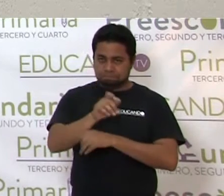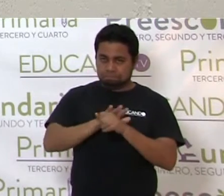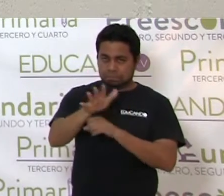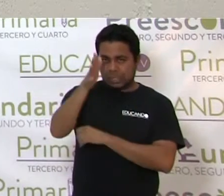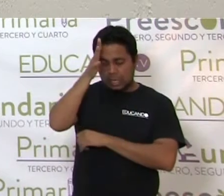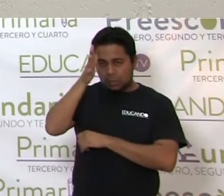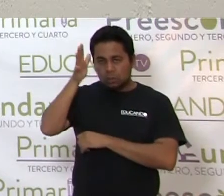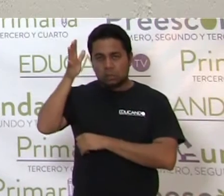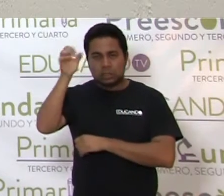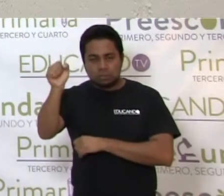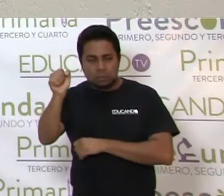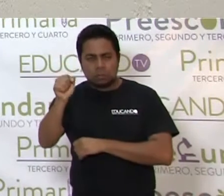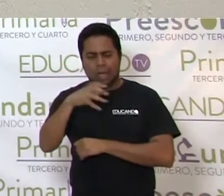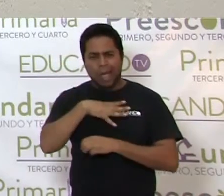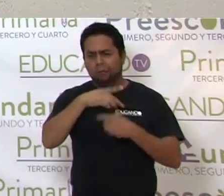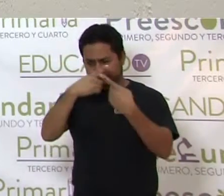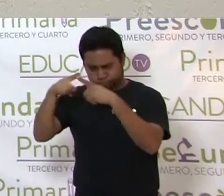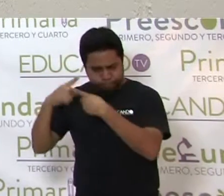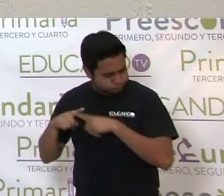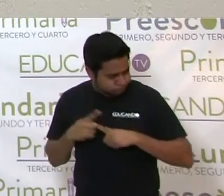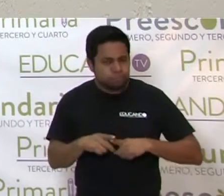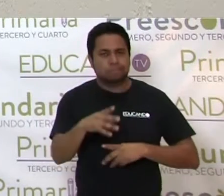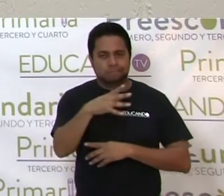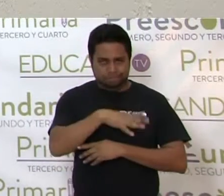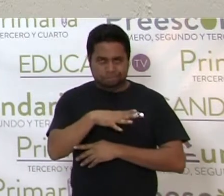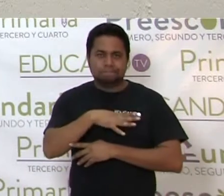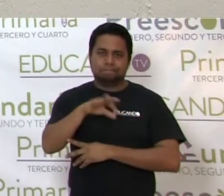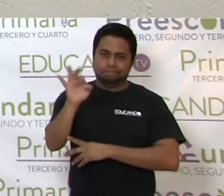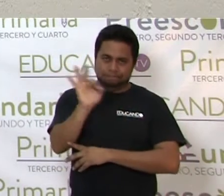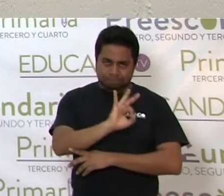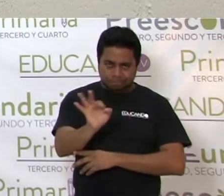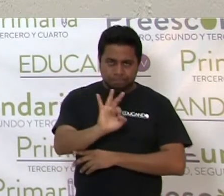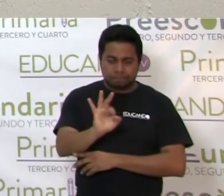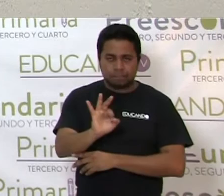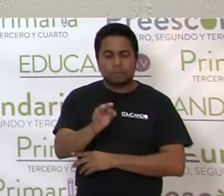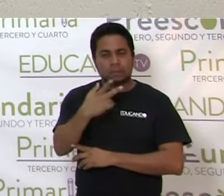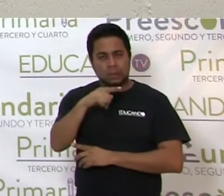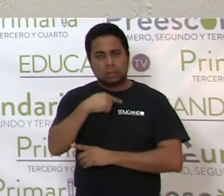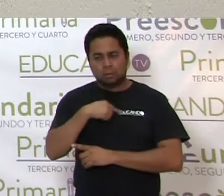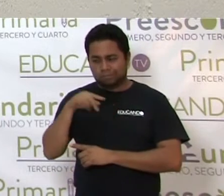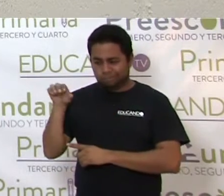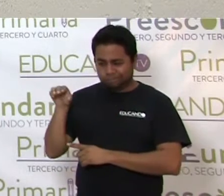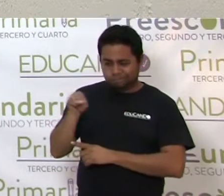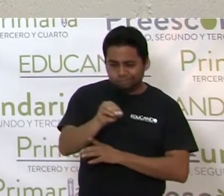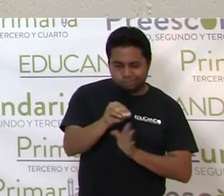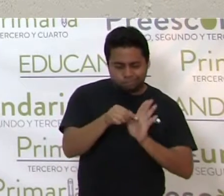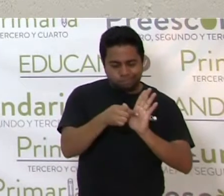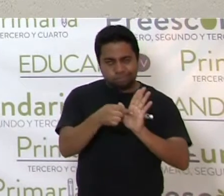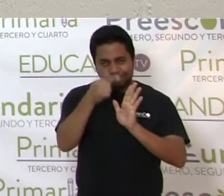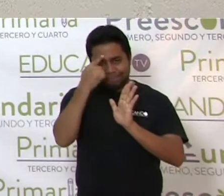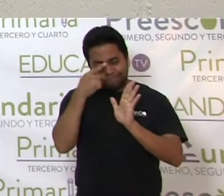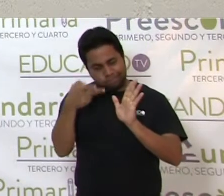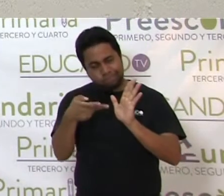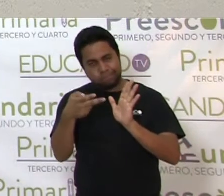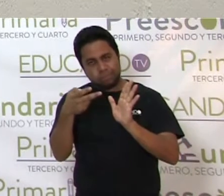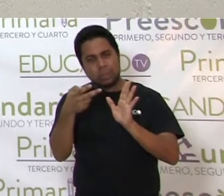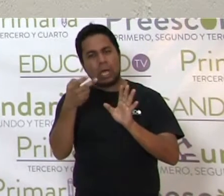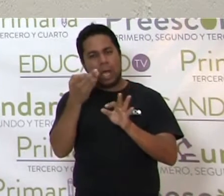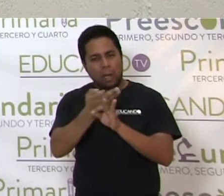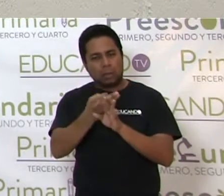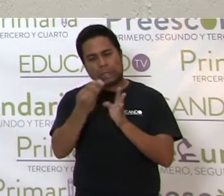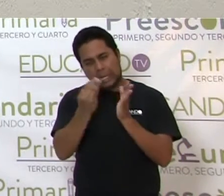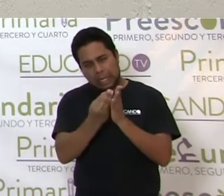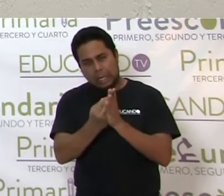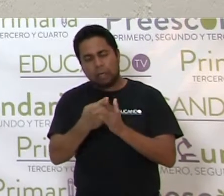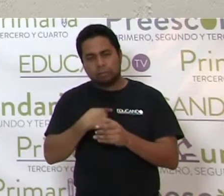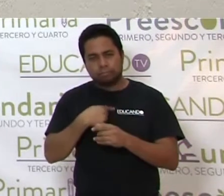concepto, puede haber varios, pero yo traje este en particular para esta clase. Vamos a ver